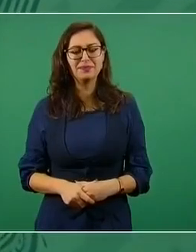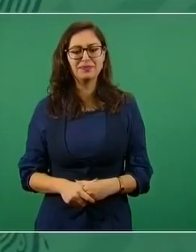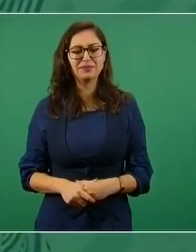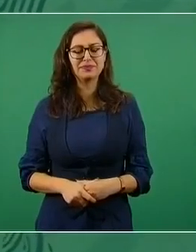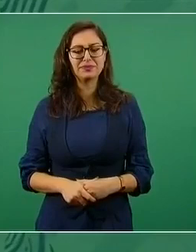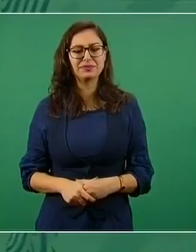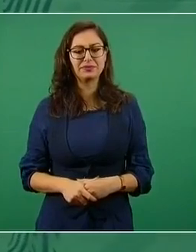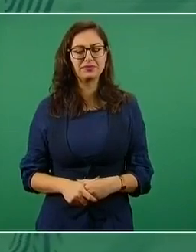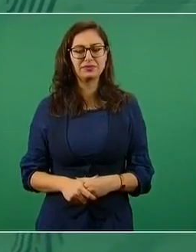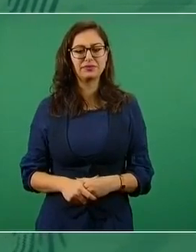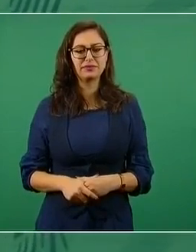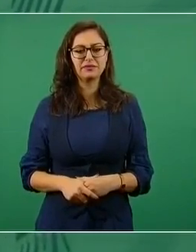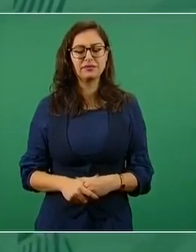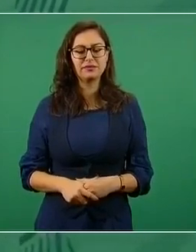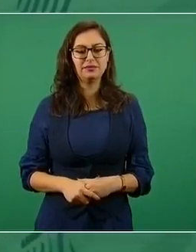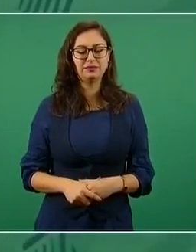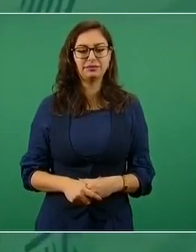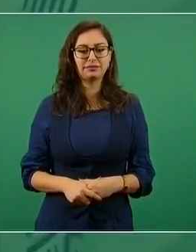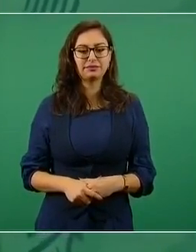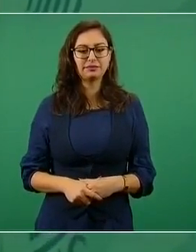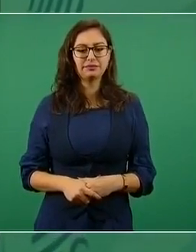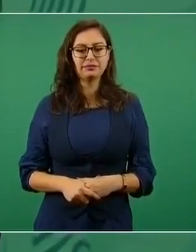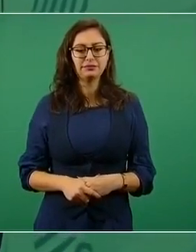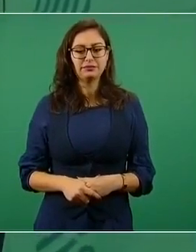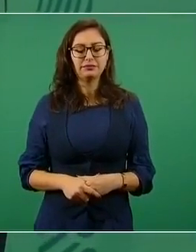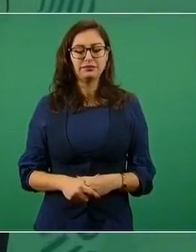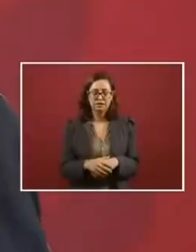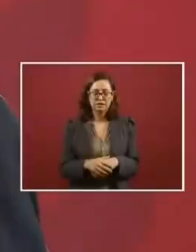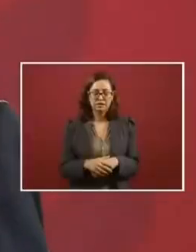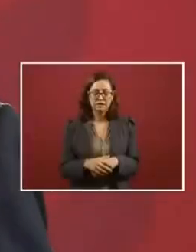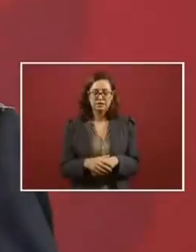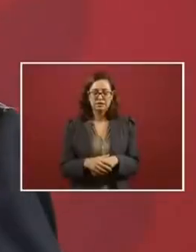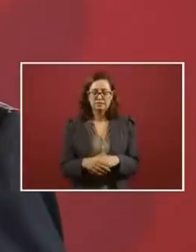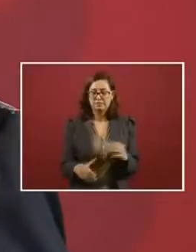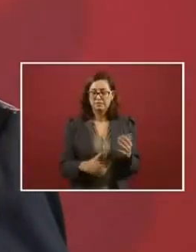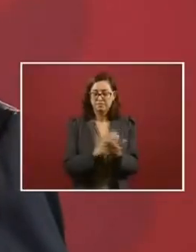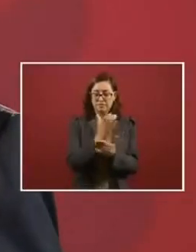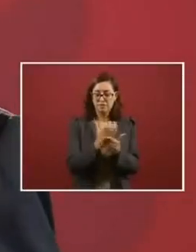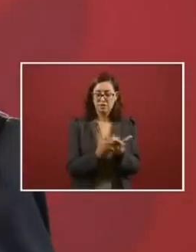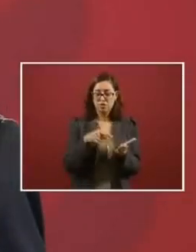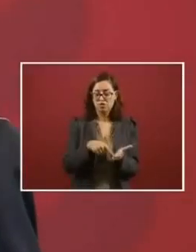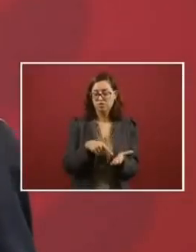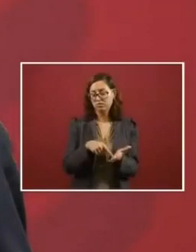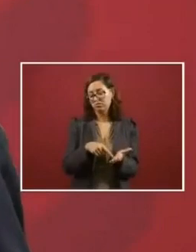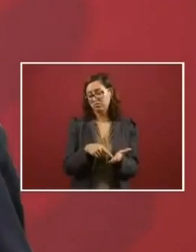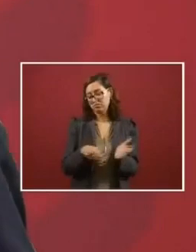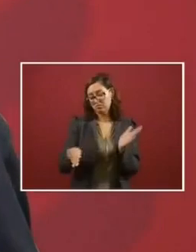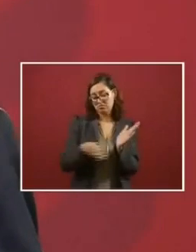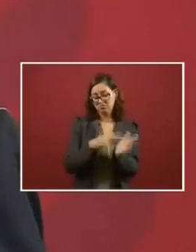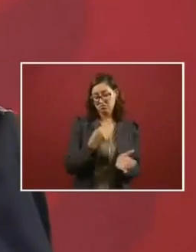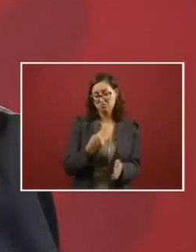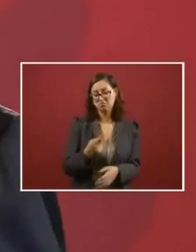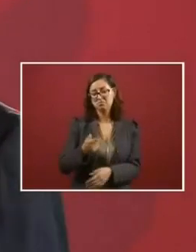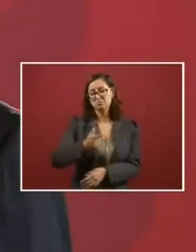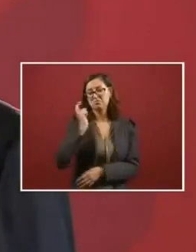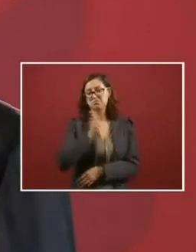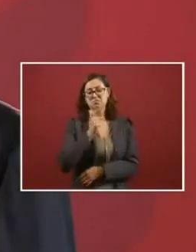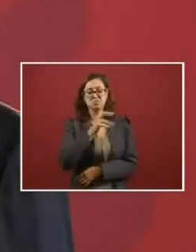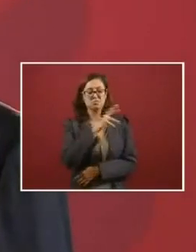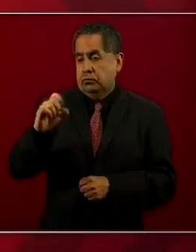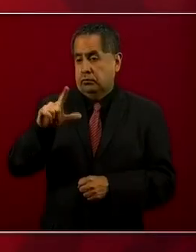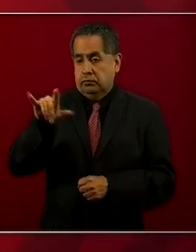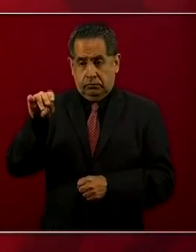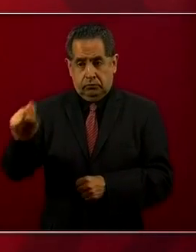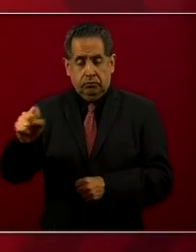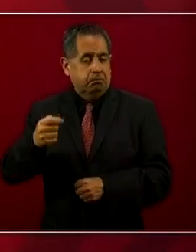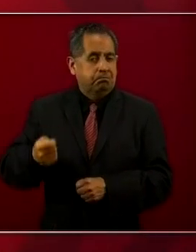Y asimismo, el presidente López Obrador agradeció a Carlos Slim su apoyo por la instalación del hospital temporal en el centro Citibanamex y a la Asociación de Hospitales